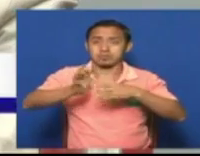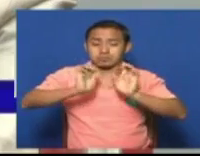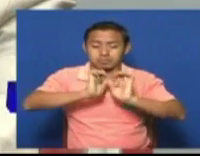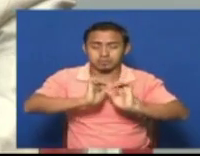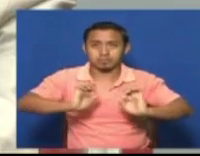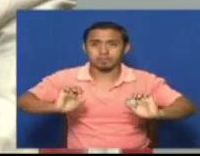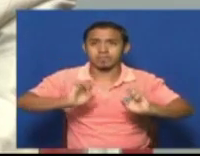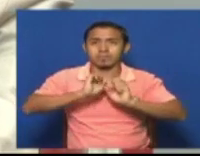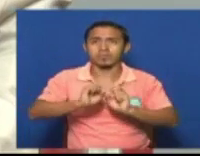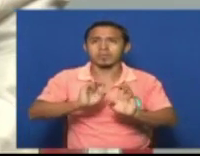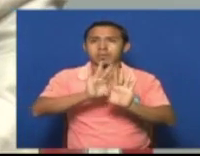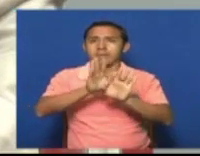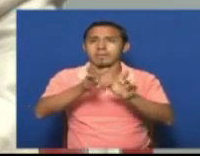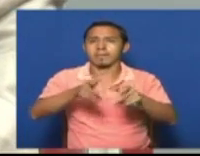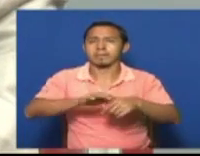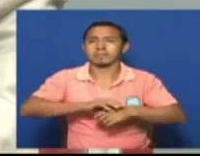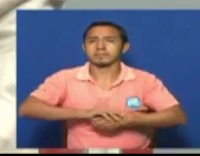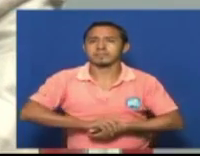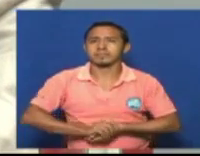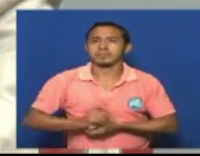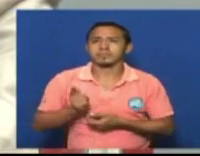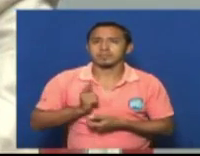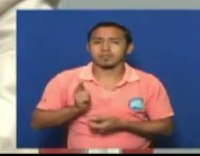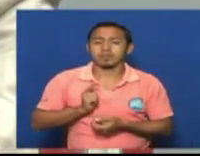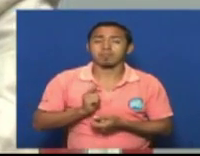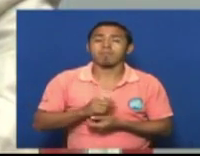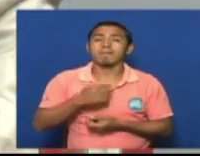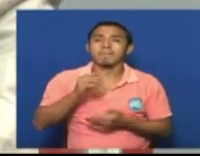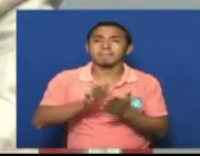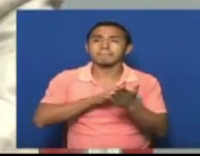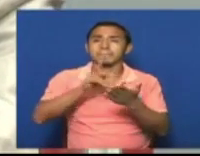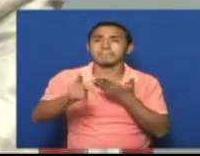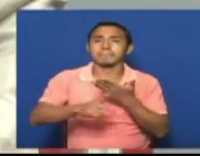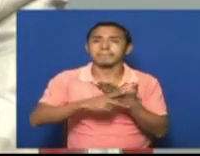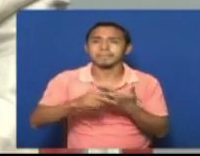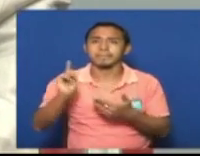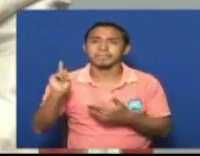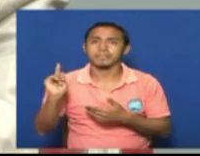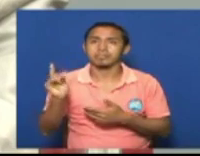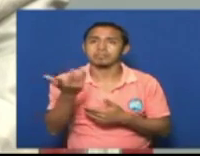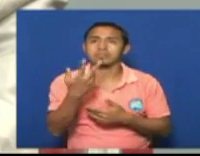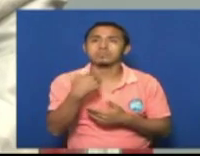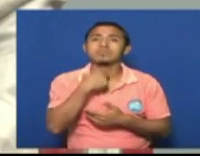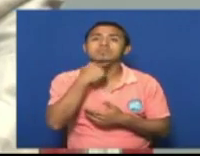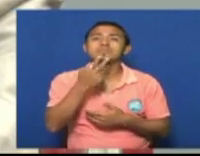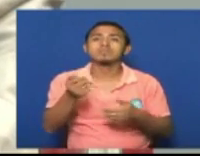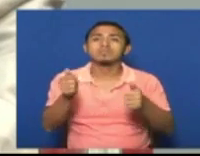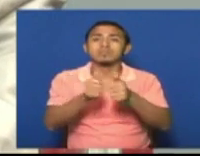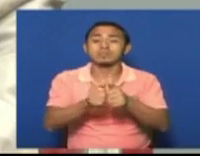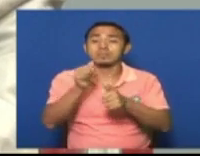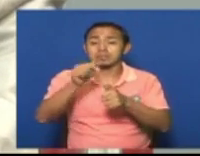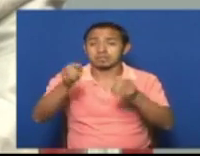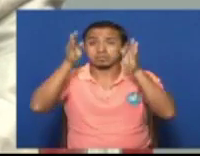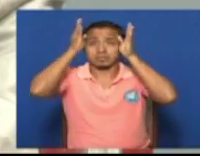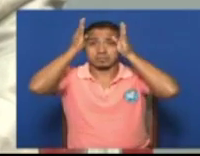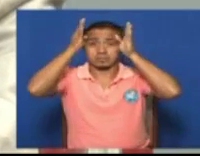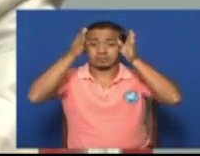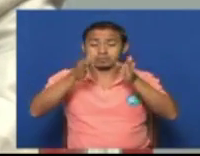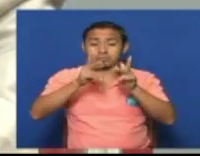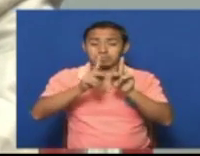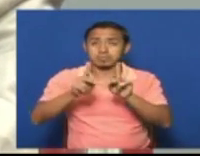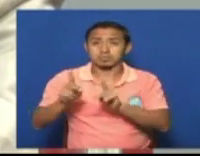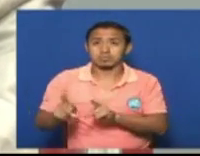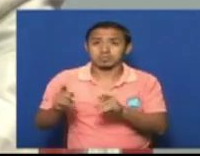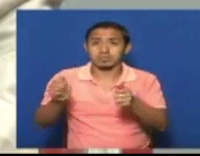niñas tenemos también el programa todos con voz que va dirigido a las personas con discapacidad a las personas adultas